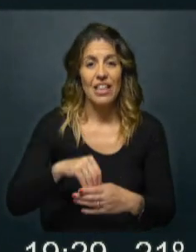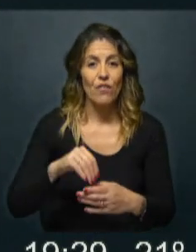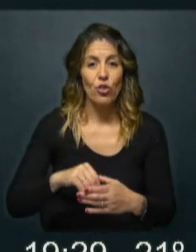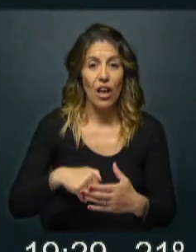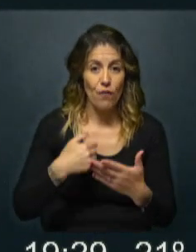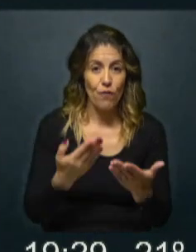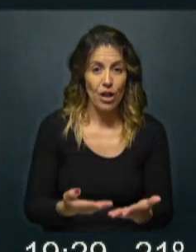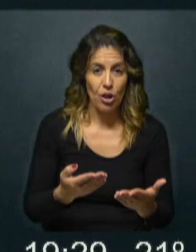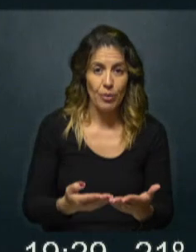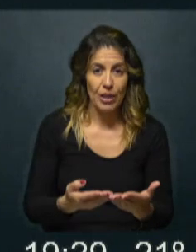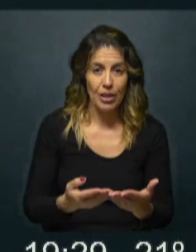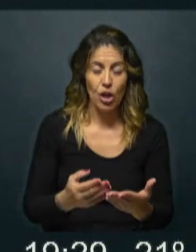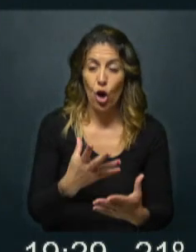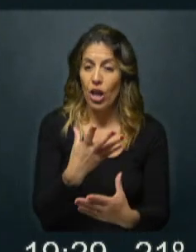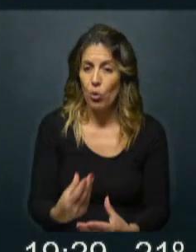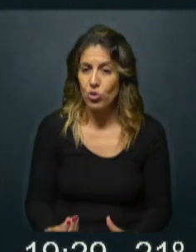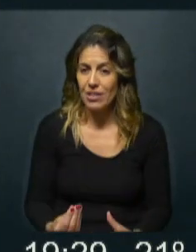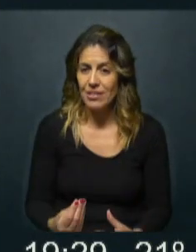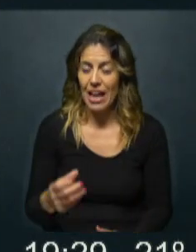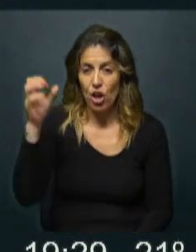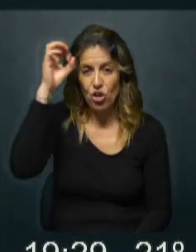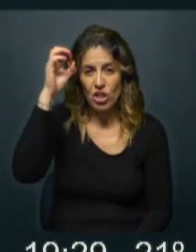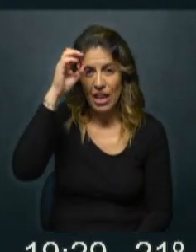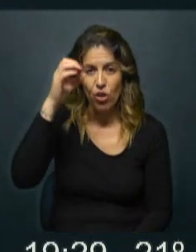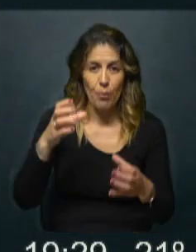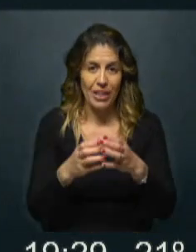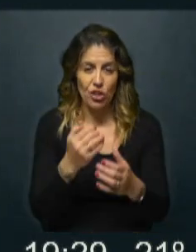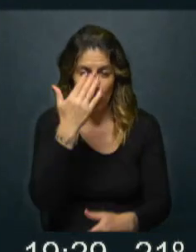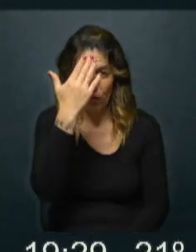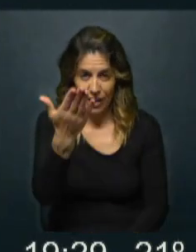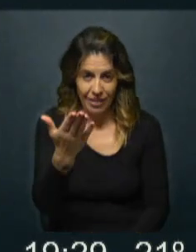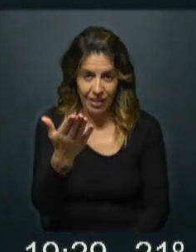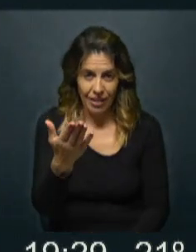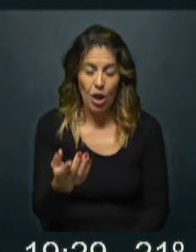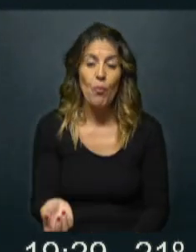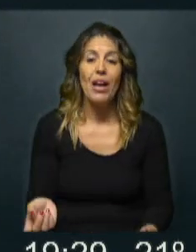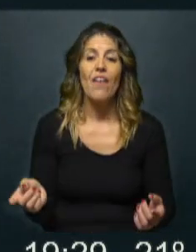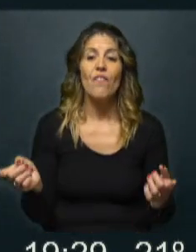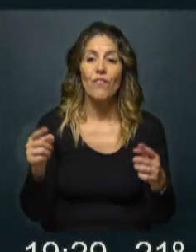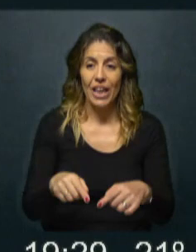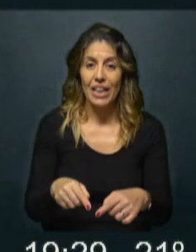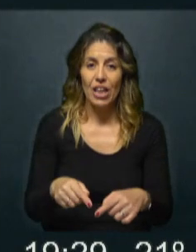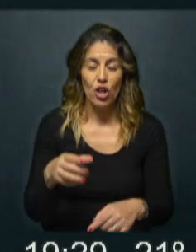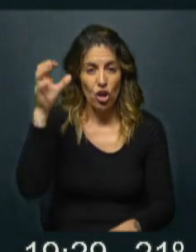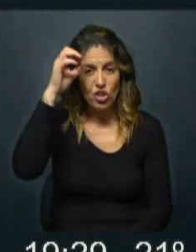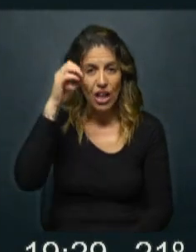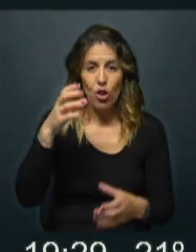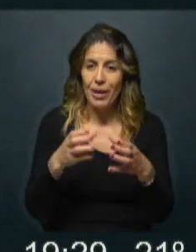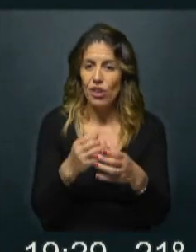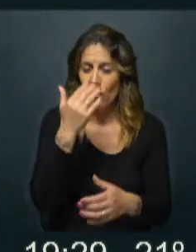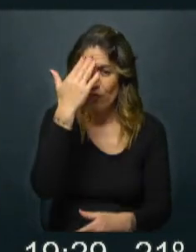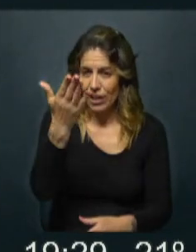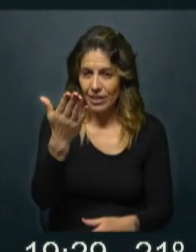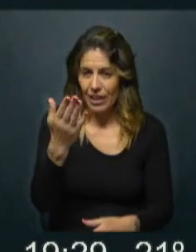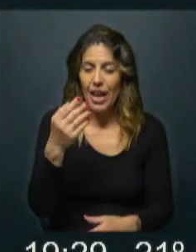la ausencia de los senadores del partido del frente amplio después ingresan los los senadores del partido del frente amplio no y ahí piden